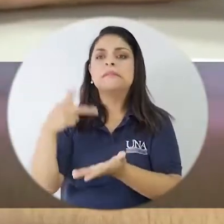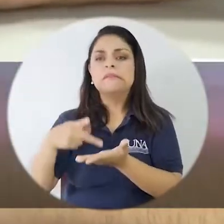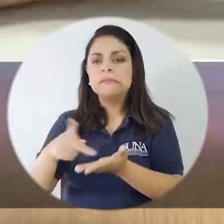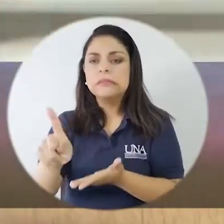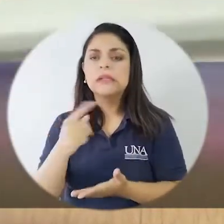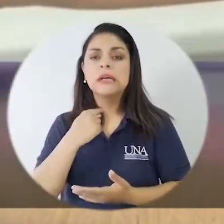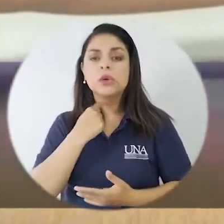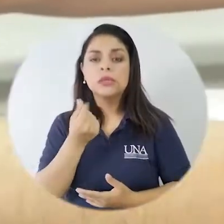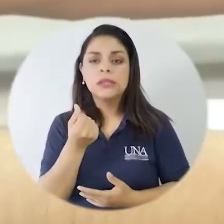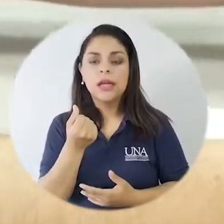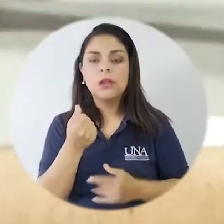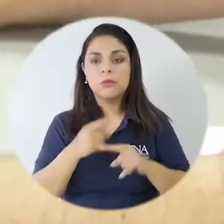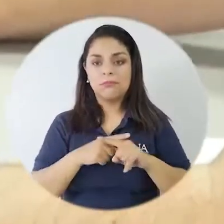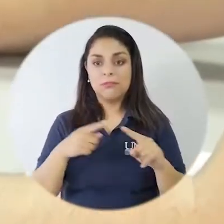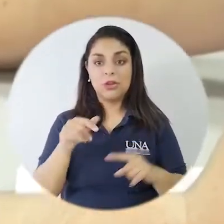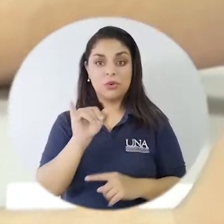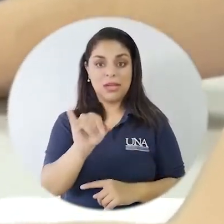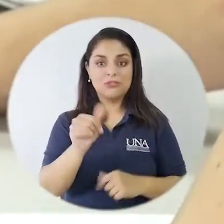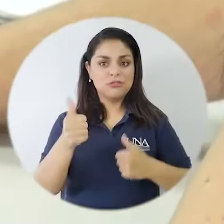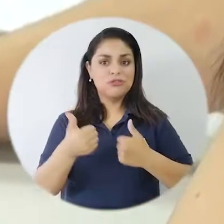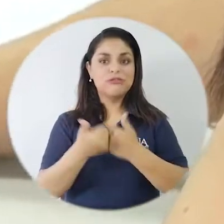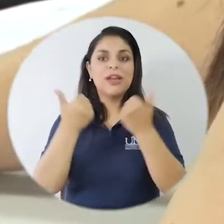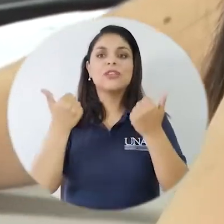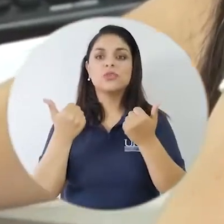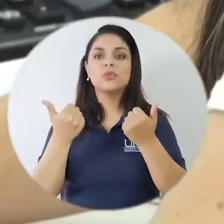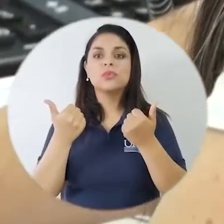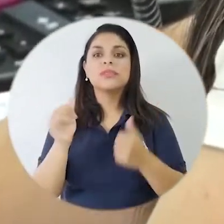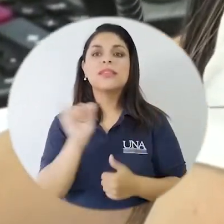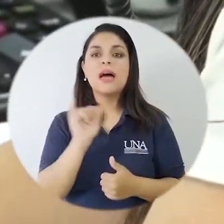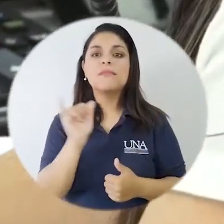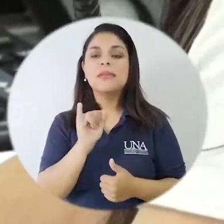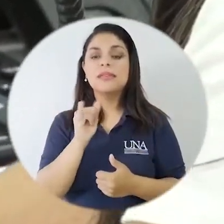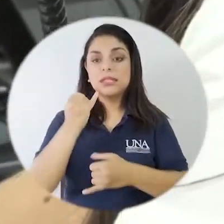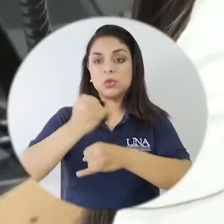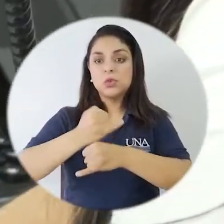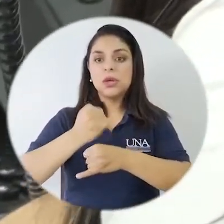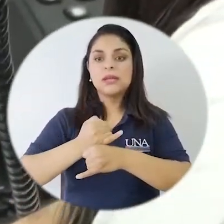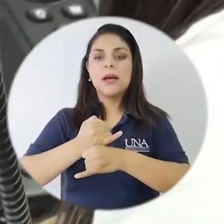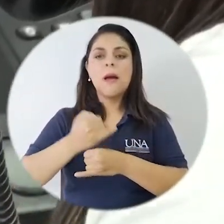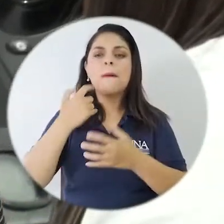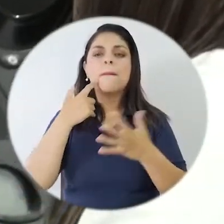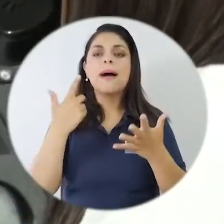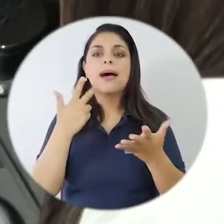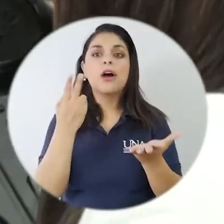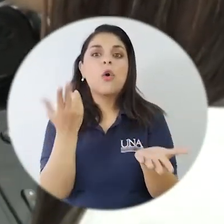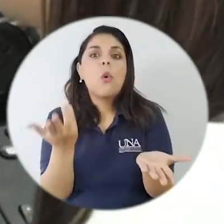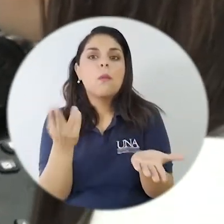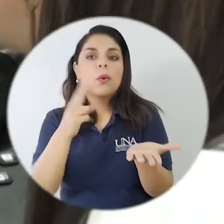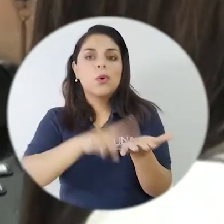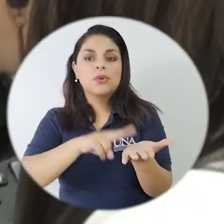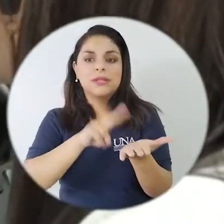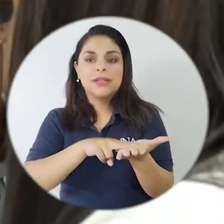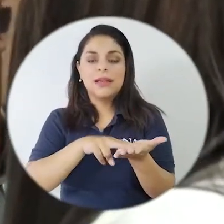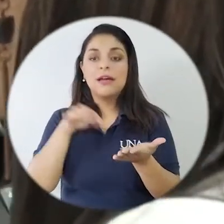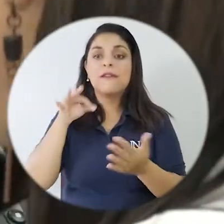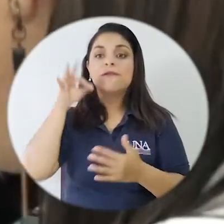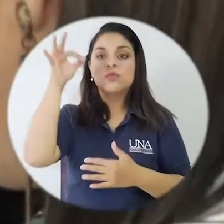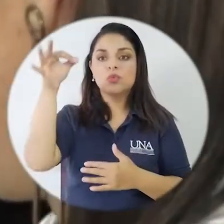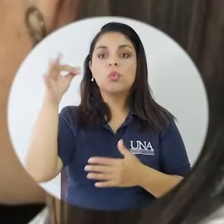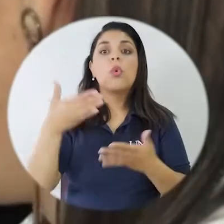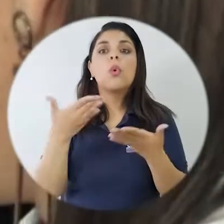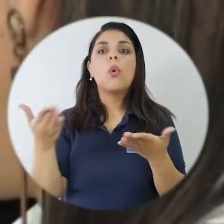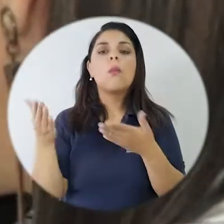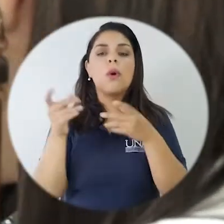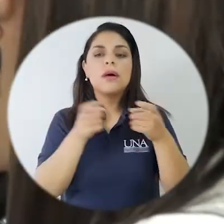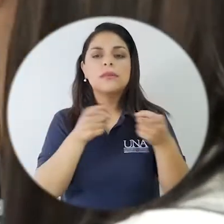está introduciendo también retos para las instituciones en lo que va a ser las contrataciones del futuro, en lo que va a ser la forma de